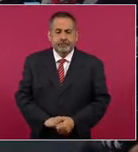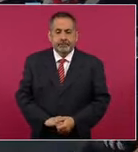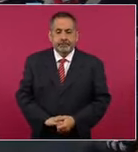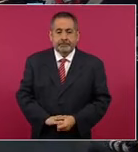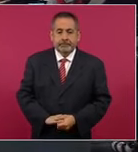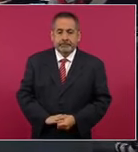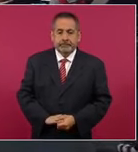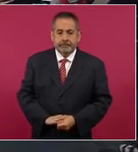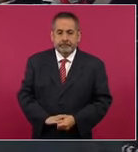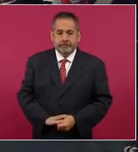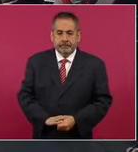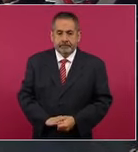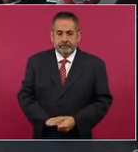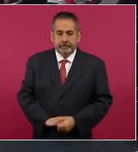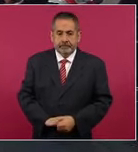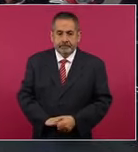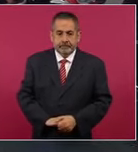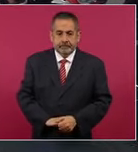¿Cuánto?